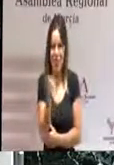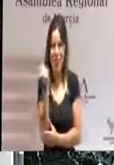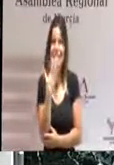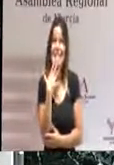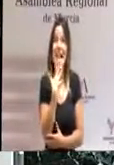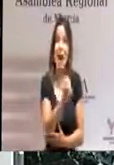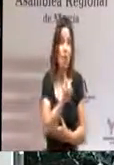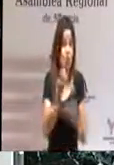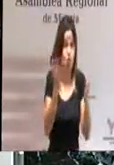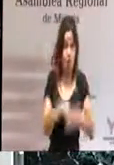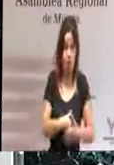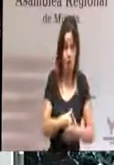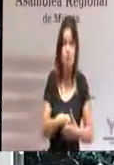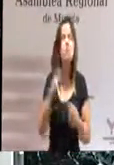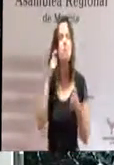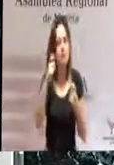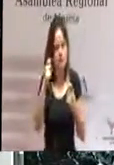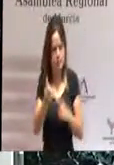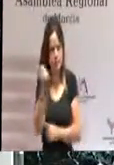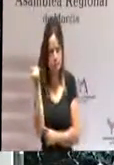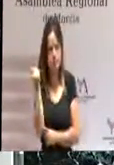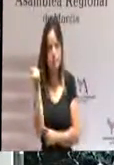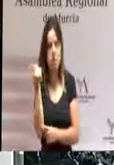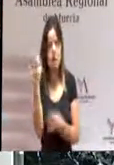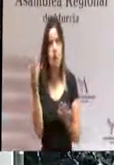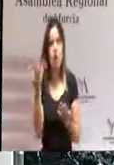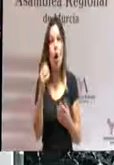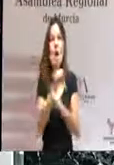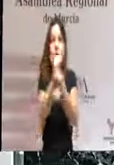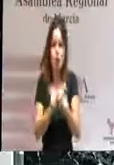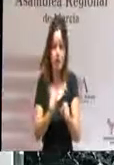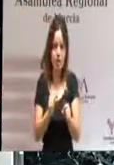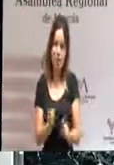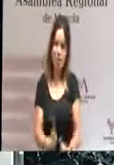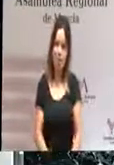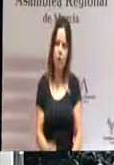ustedes, más difícil, pero no imposible.